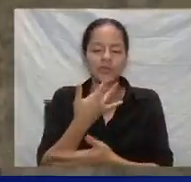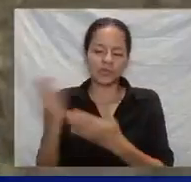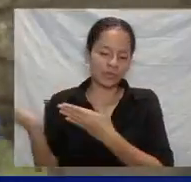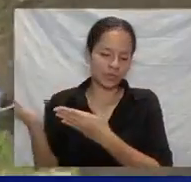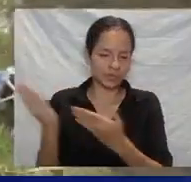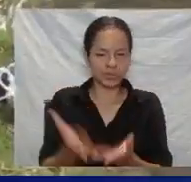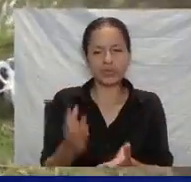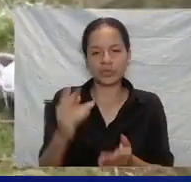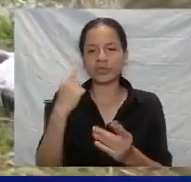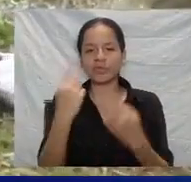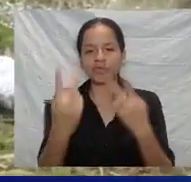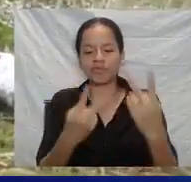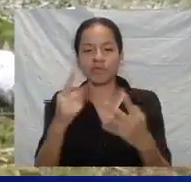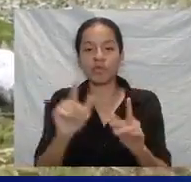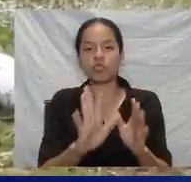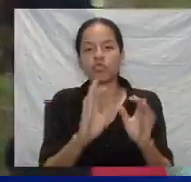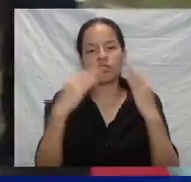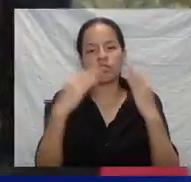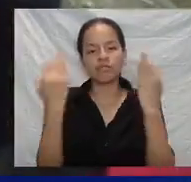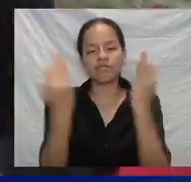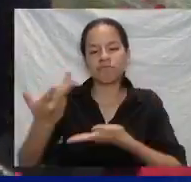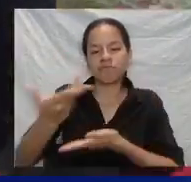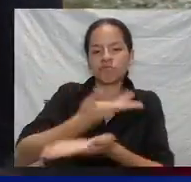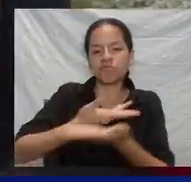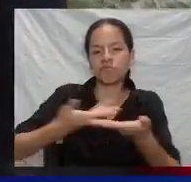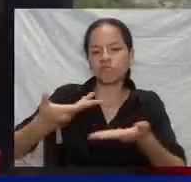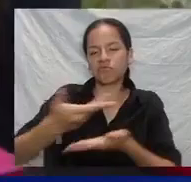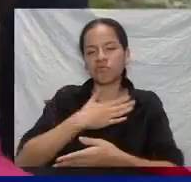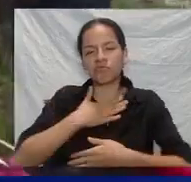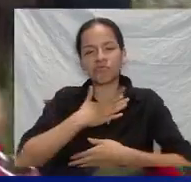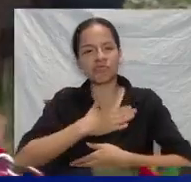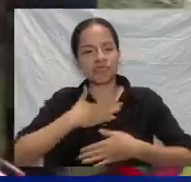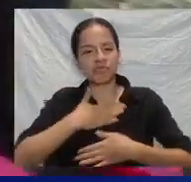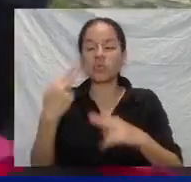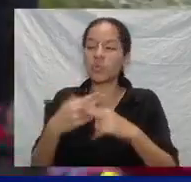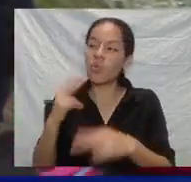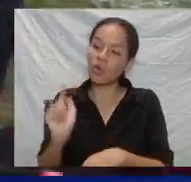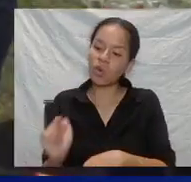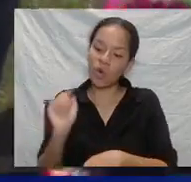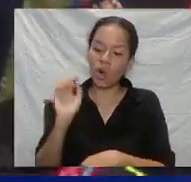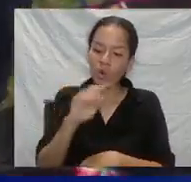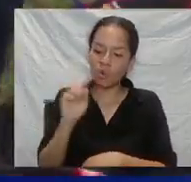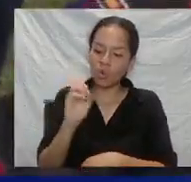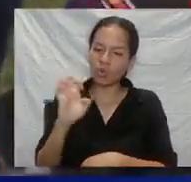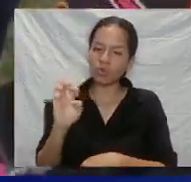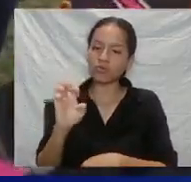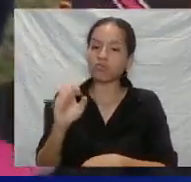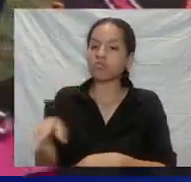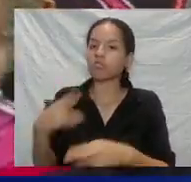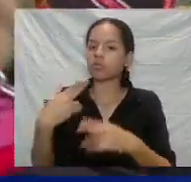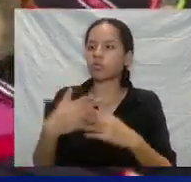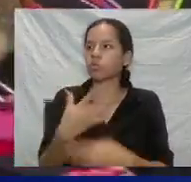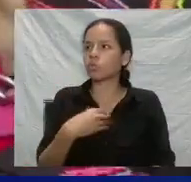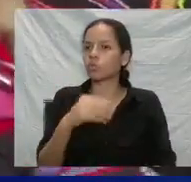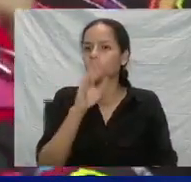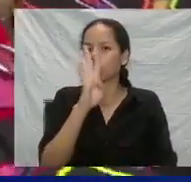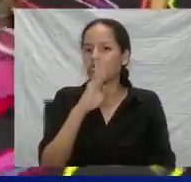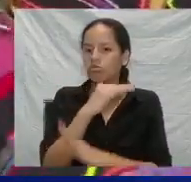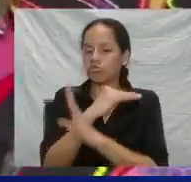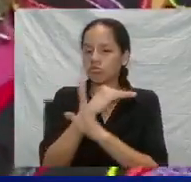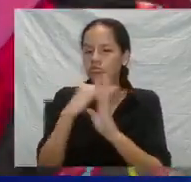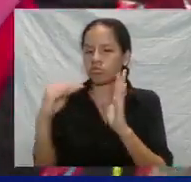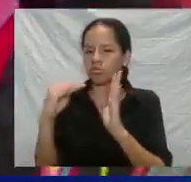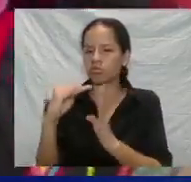con sus familias a pasar un entretenido momento se llama y tiene cuatro meses y medio y es una